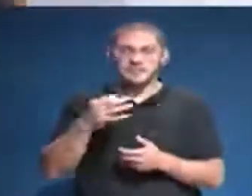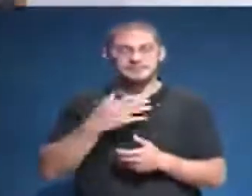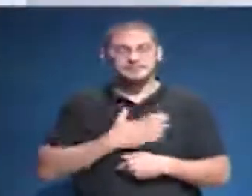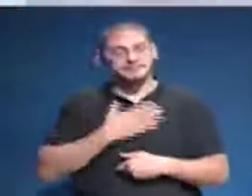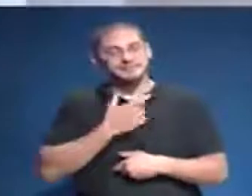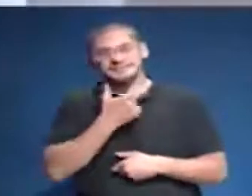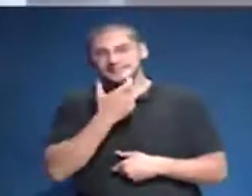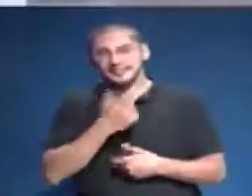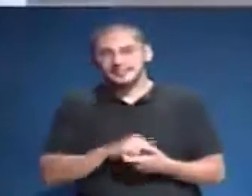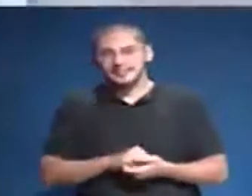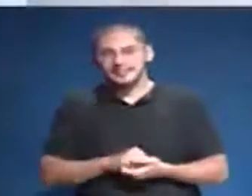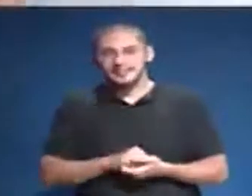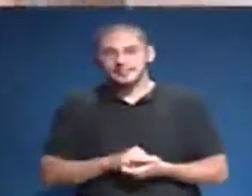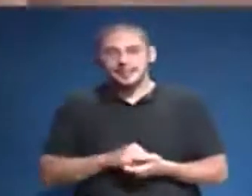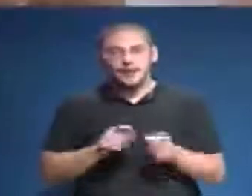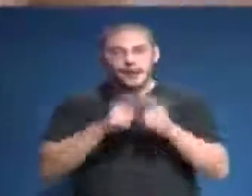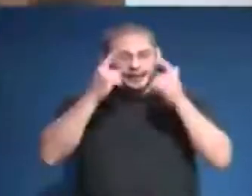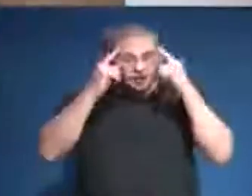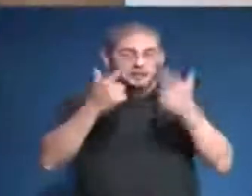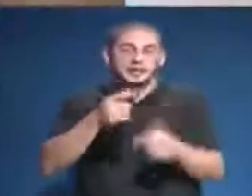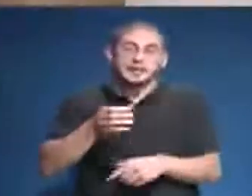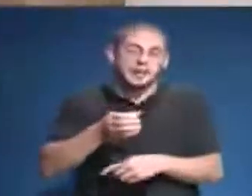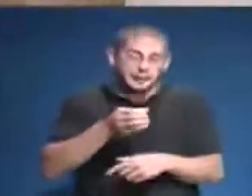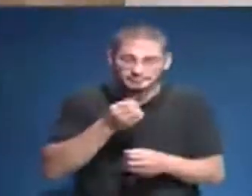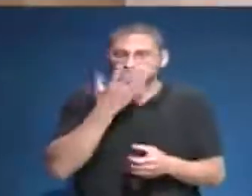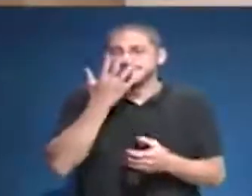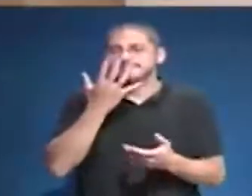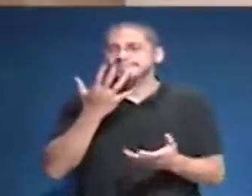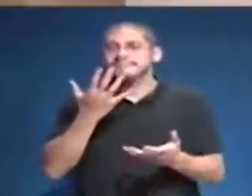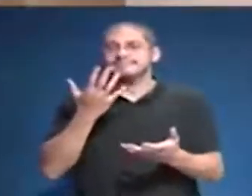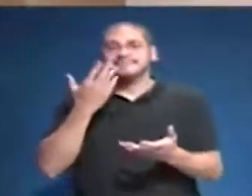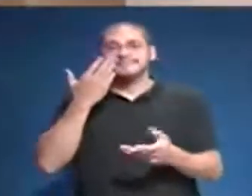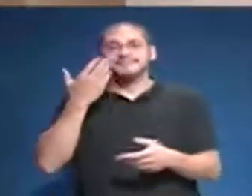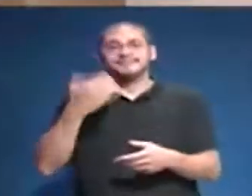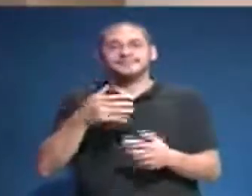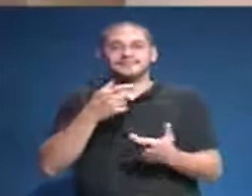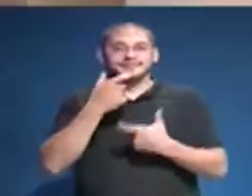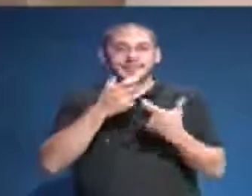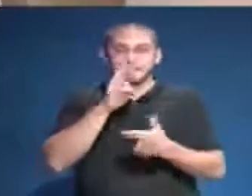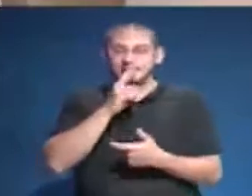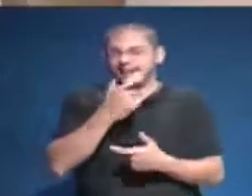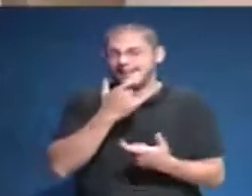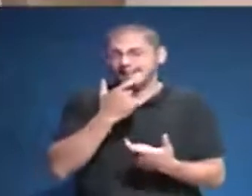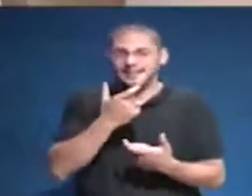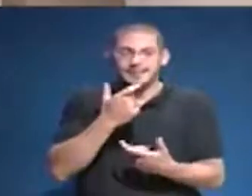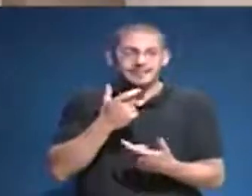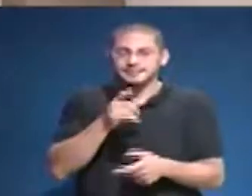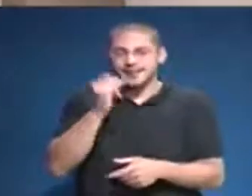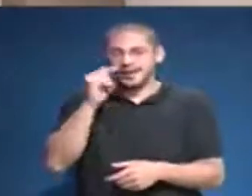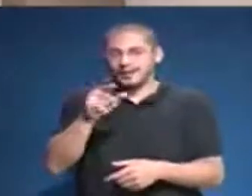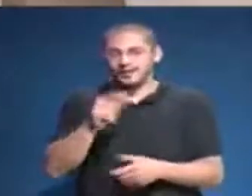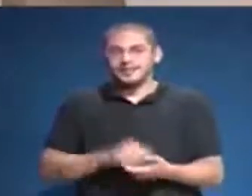gracia. Pero mira con una inocencia. A ver si está... Qué maldad, ¿eh? La risa de la señora es lo